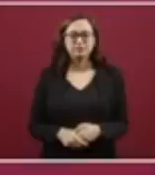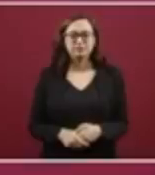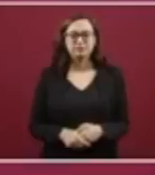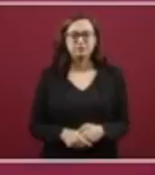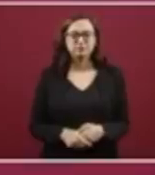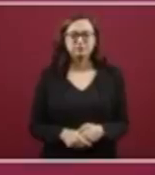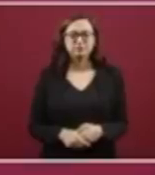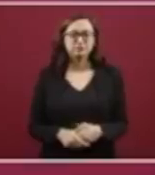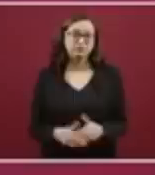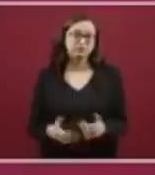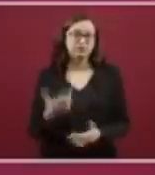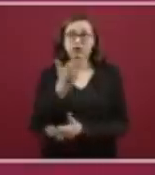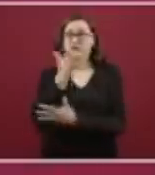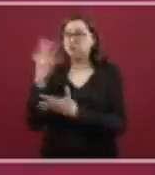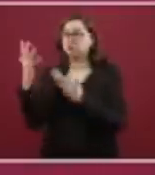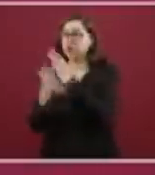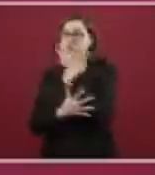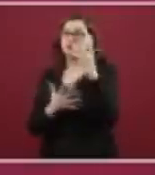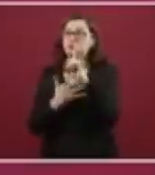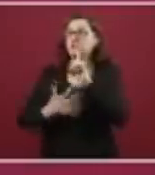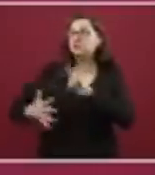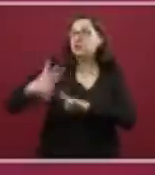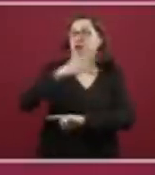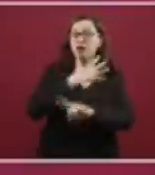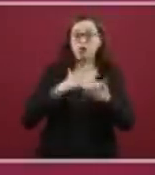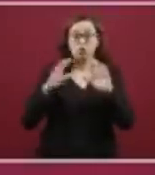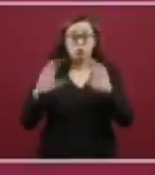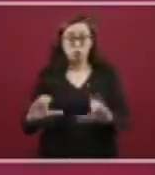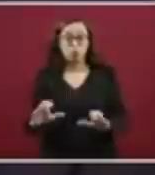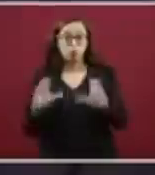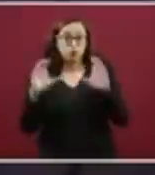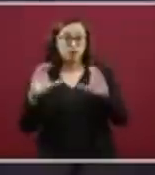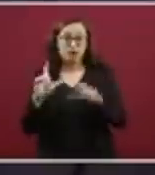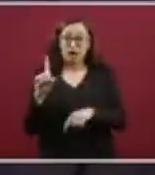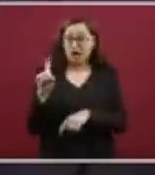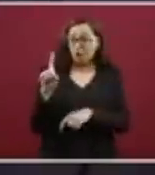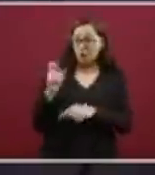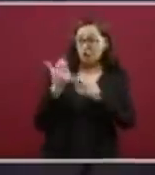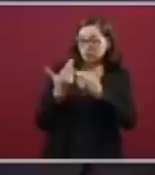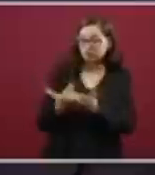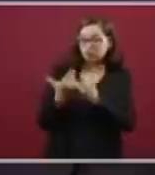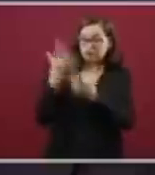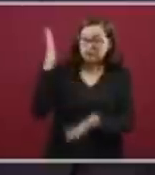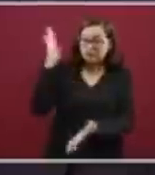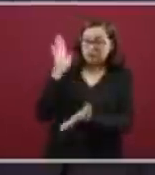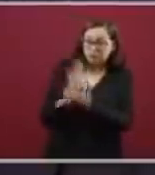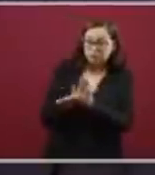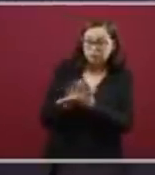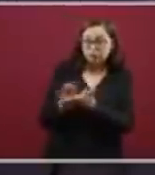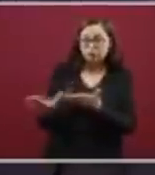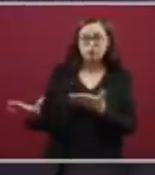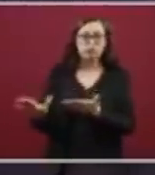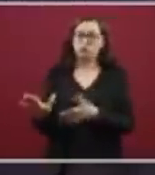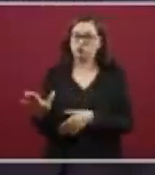nuestra naturaleza y que no nos falte el agua, pues hay que